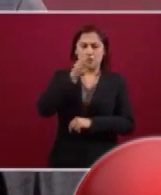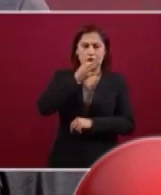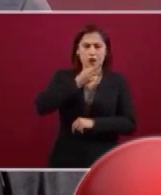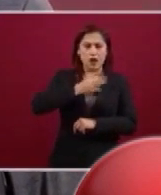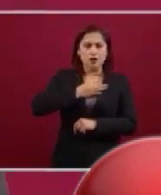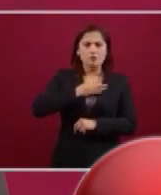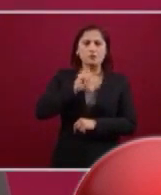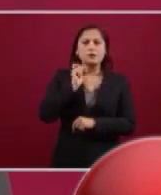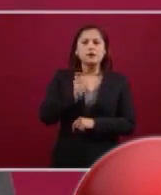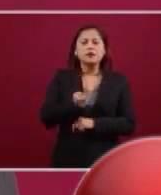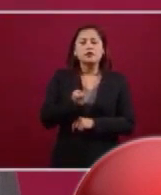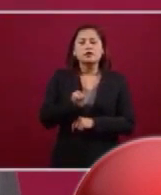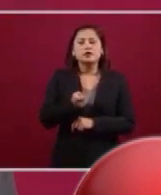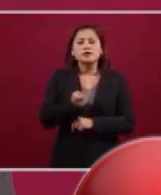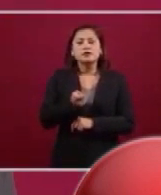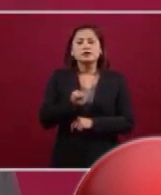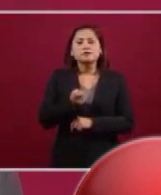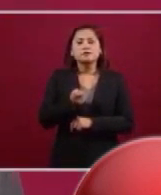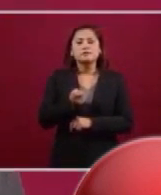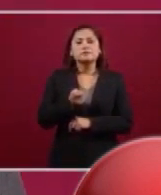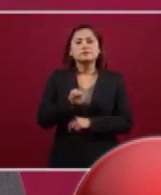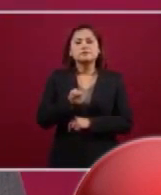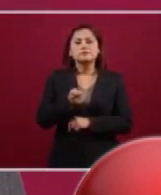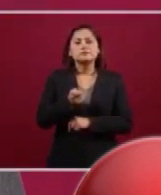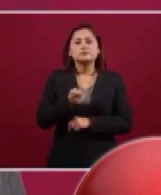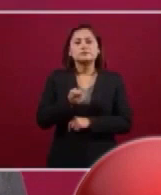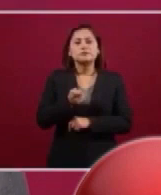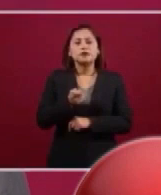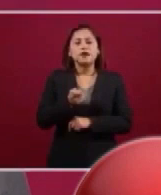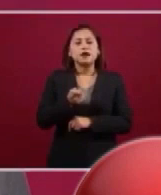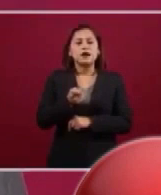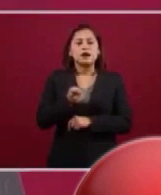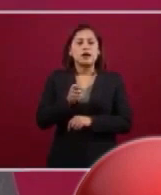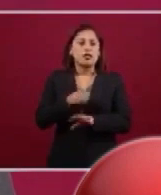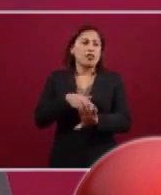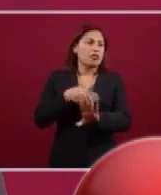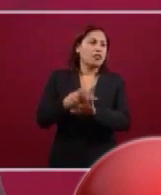que no se afectan derechos humanos